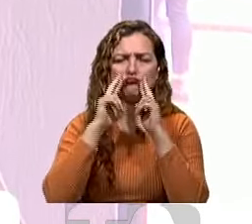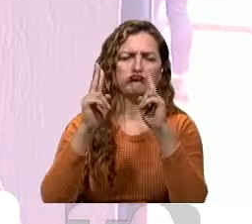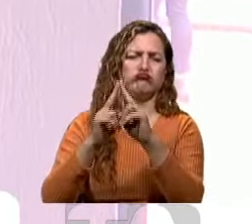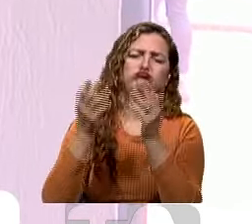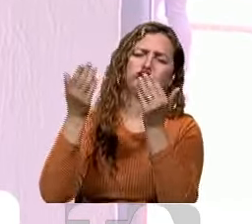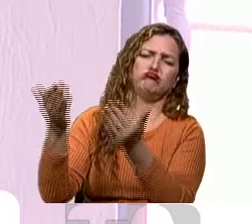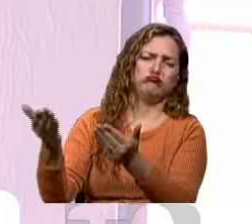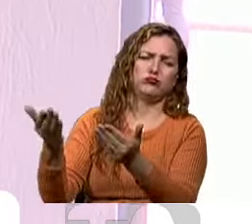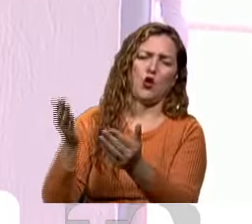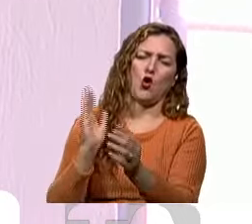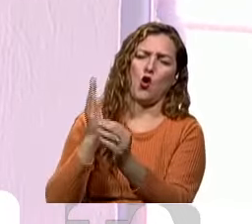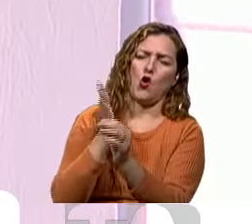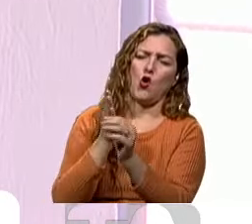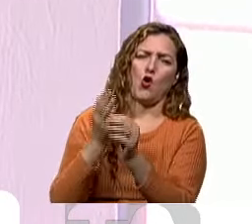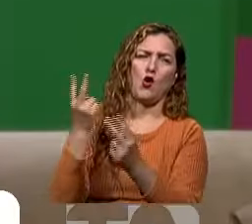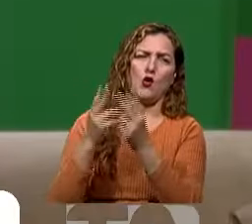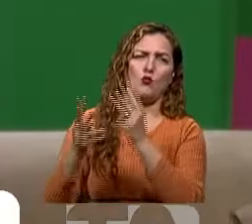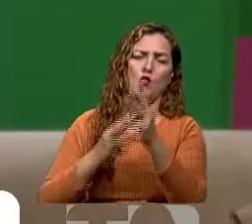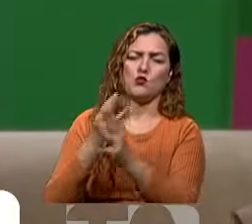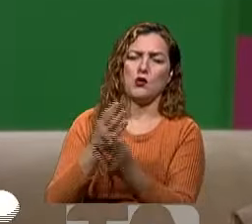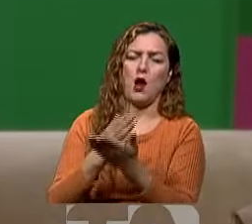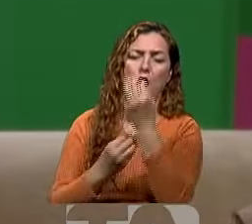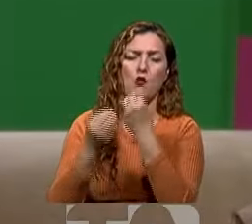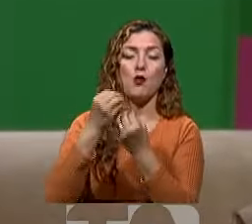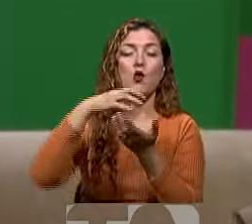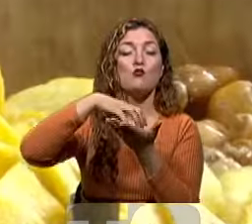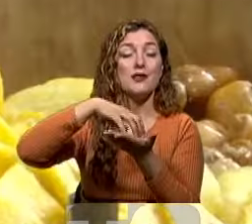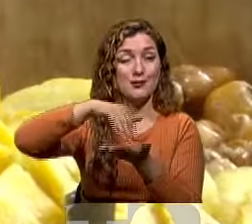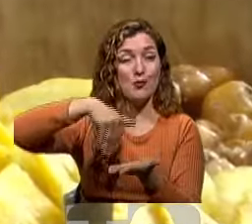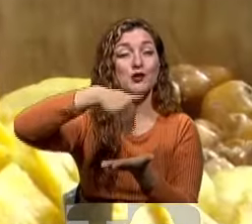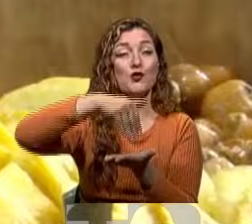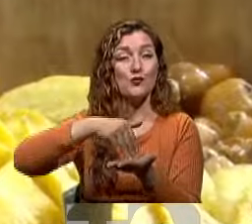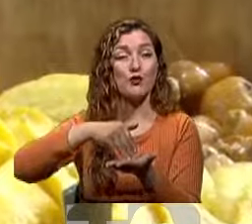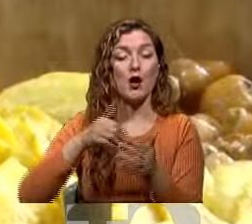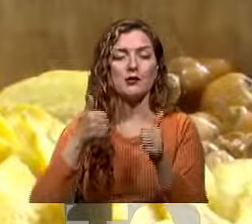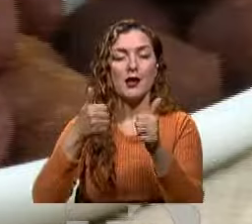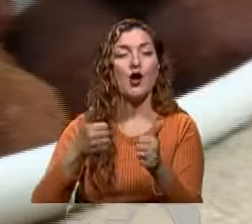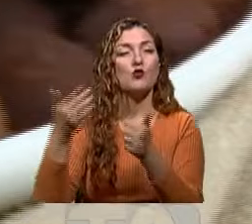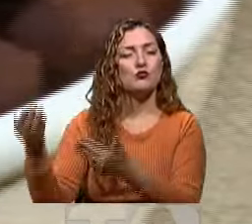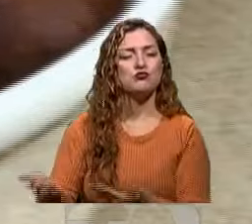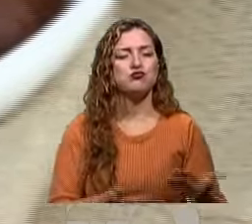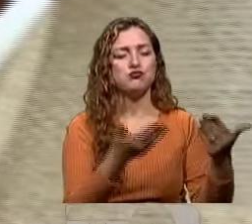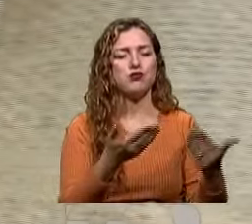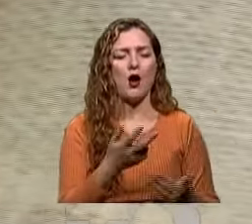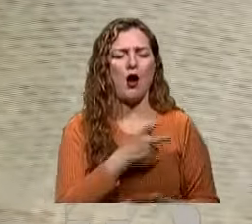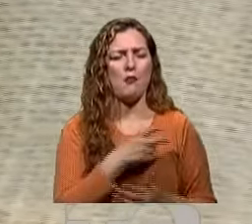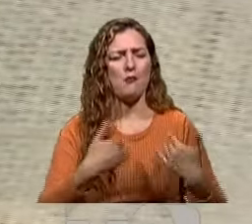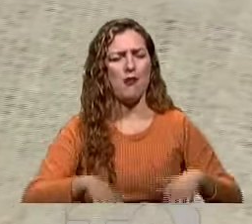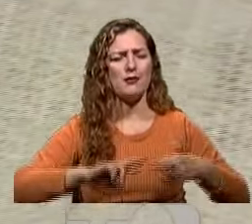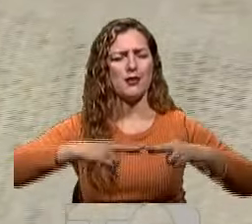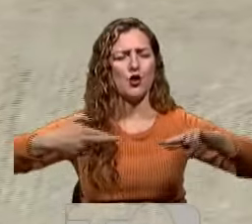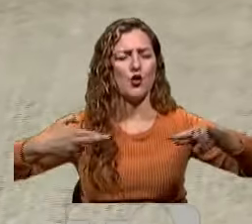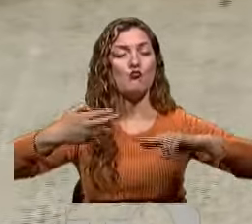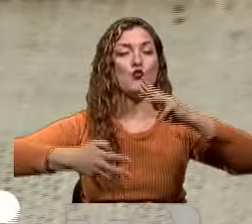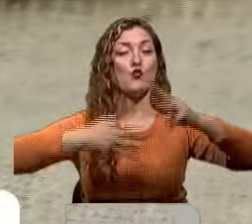destino gastronómico mundial. Con ello, la provincia de Manabí fue postulada para recibir la distinción Región